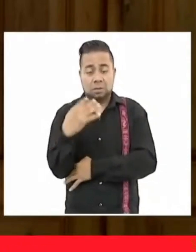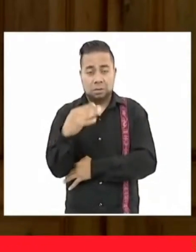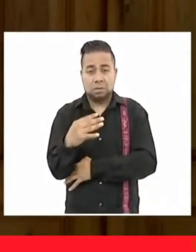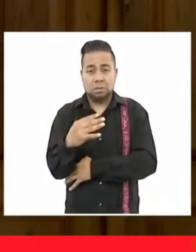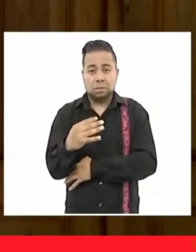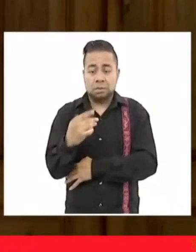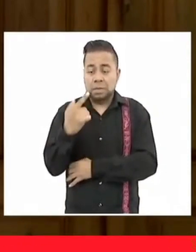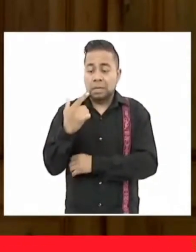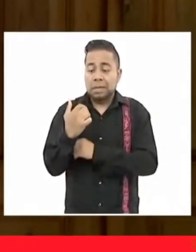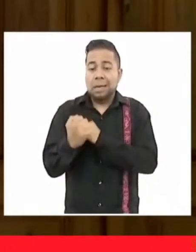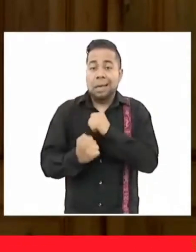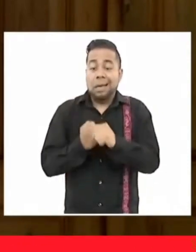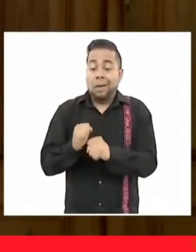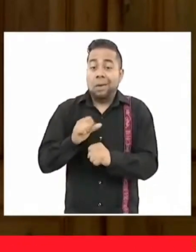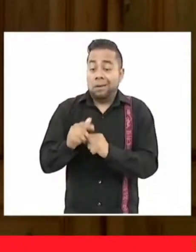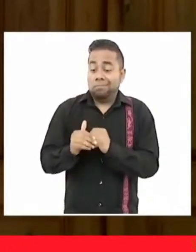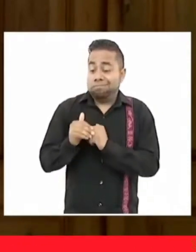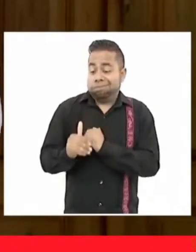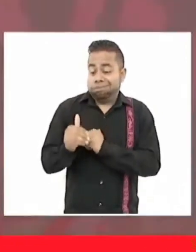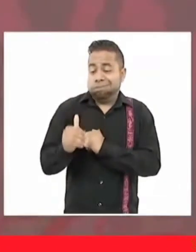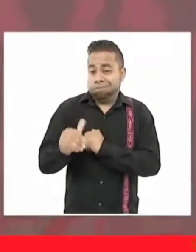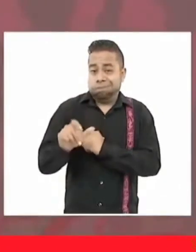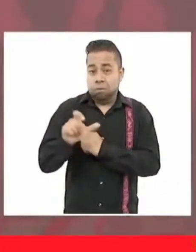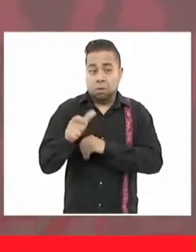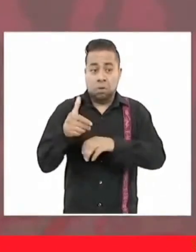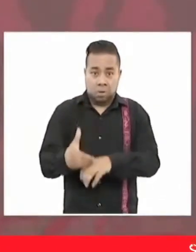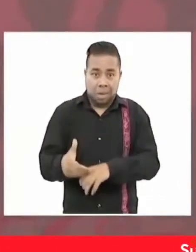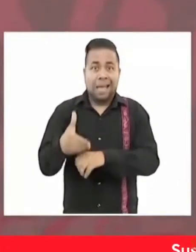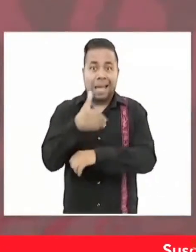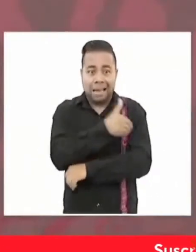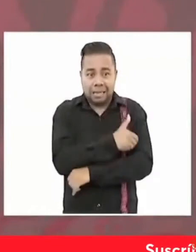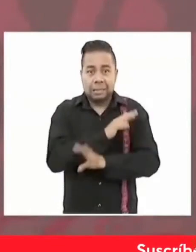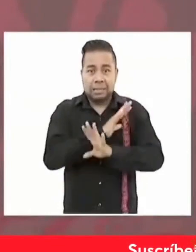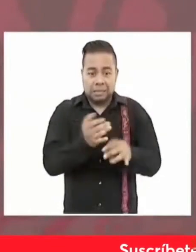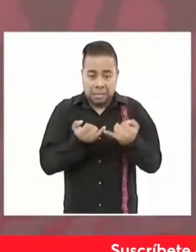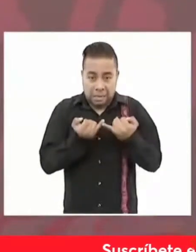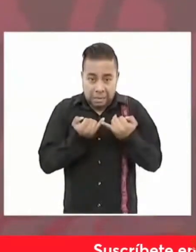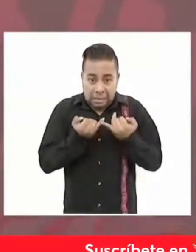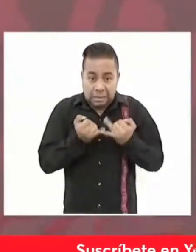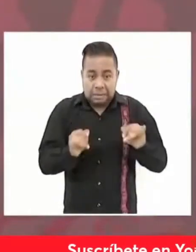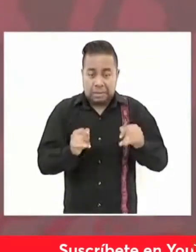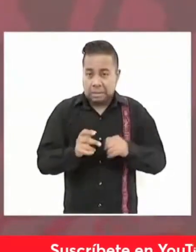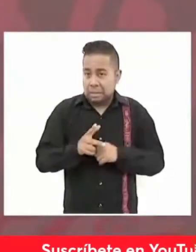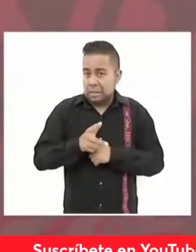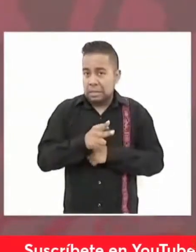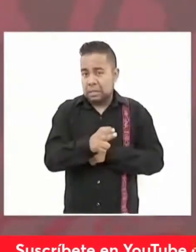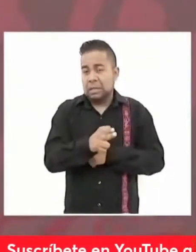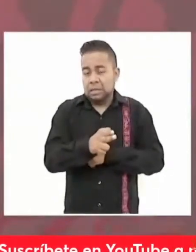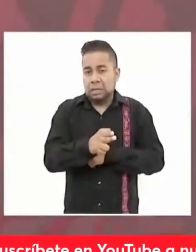7 años después de que ya se había inaugurado